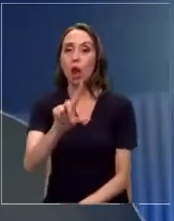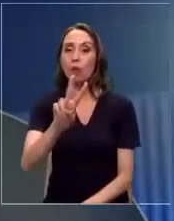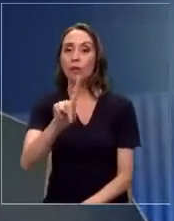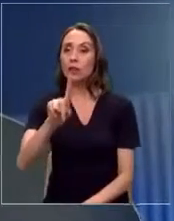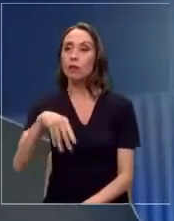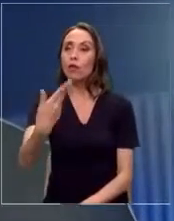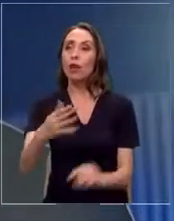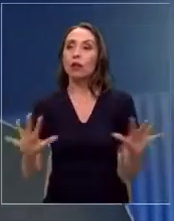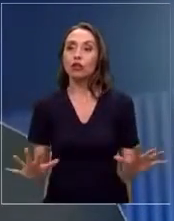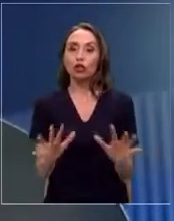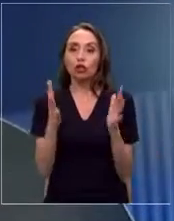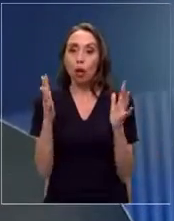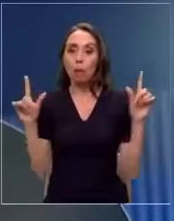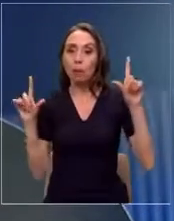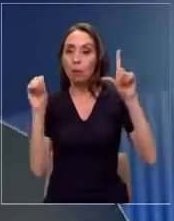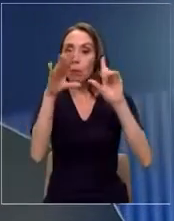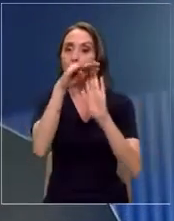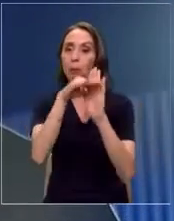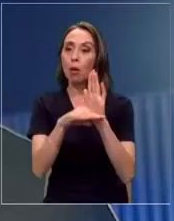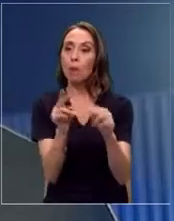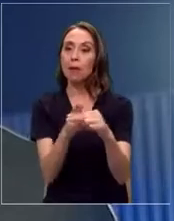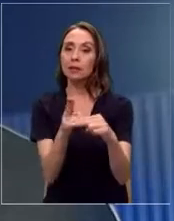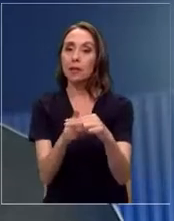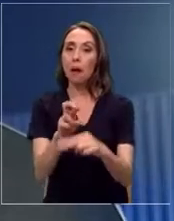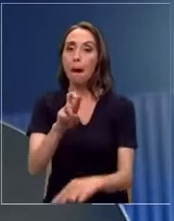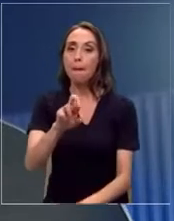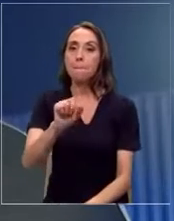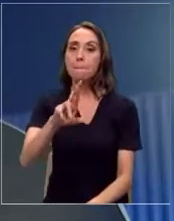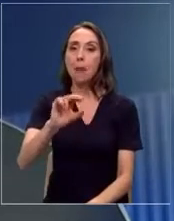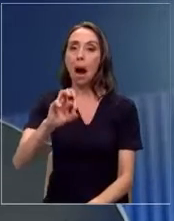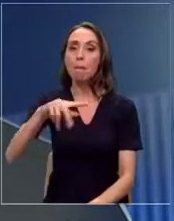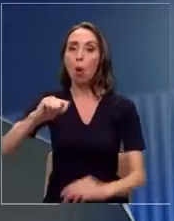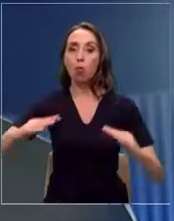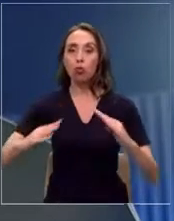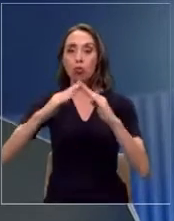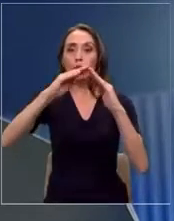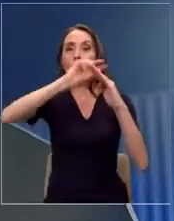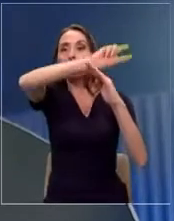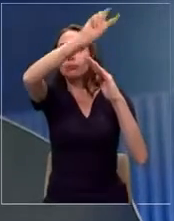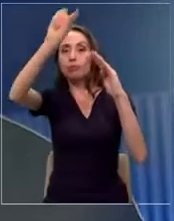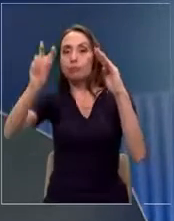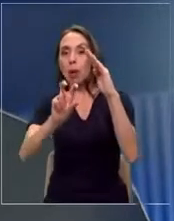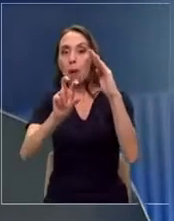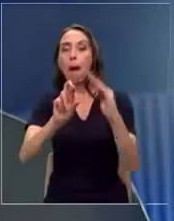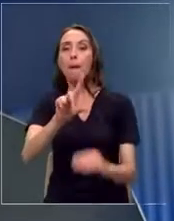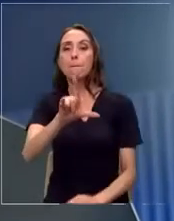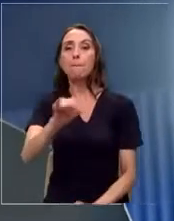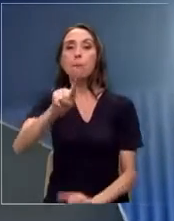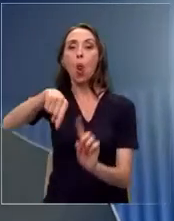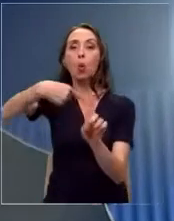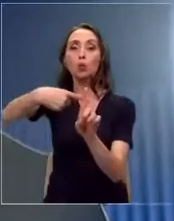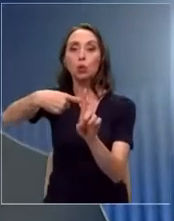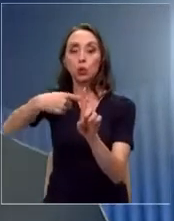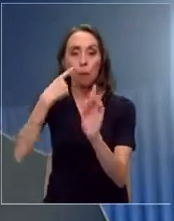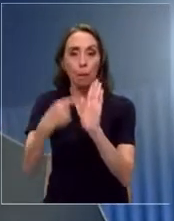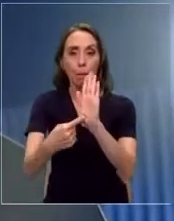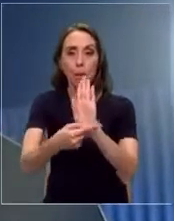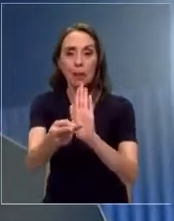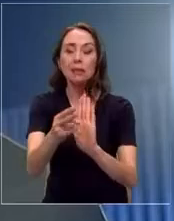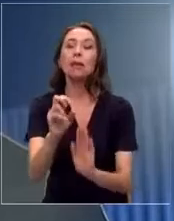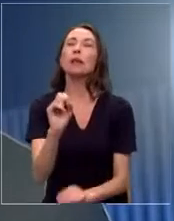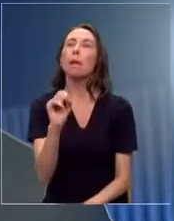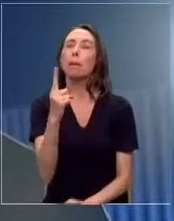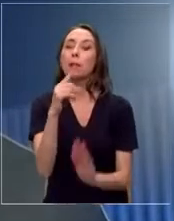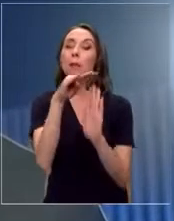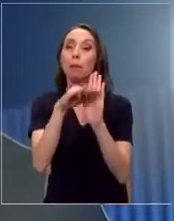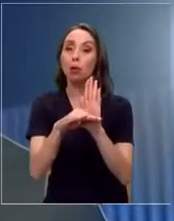vamos a estrenar un programa de ciudad de hama para monk las presenta la idea de este programa es que vamos a poner el primer episodio